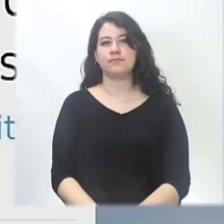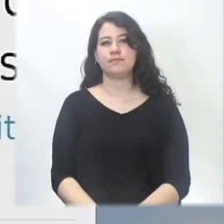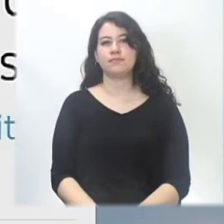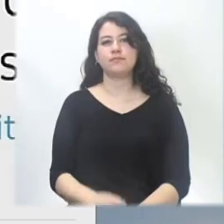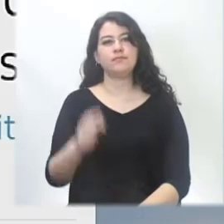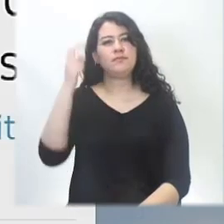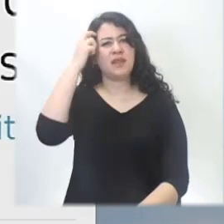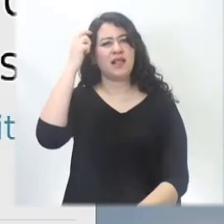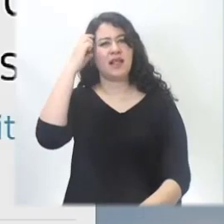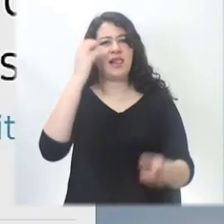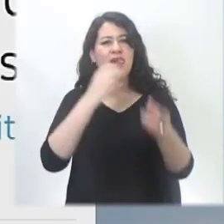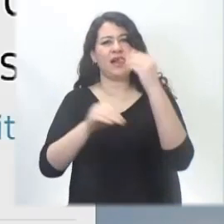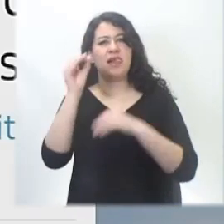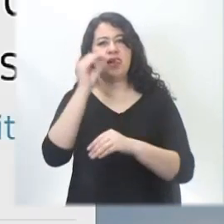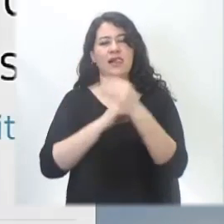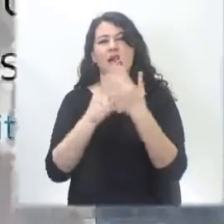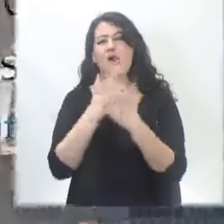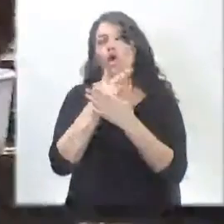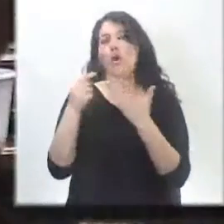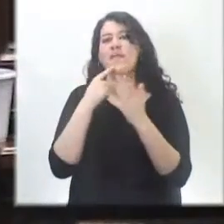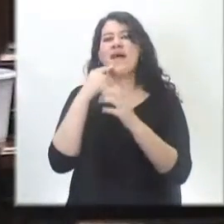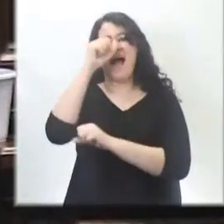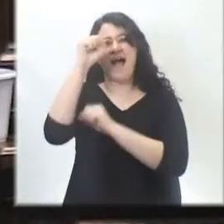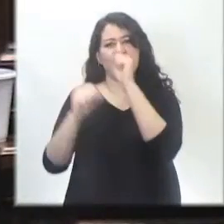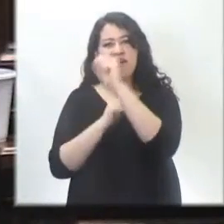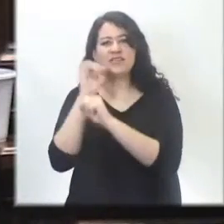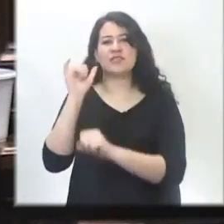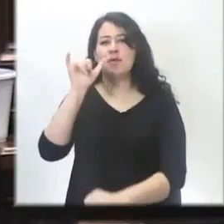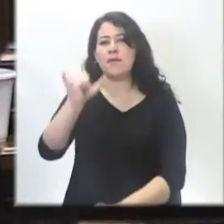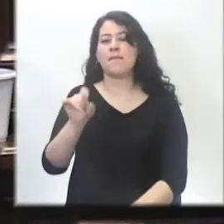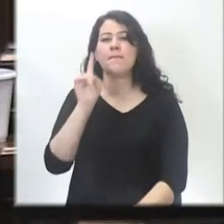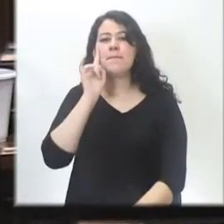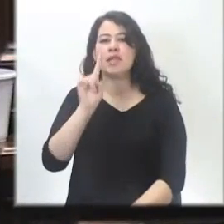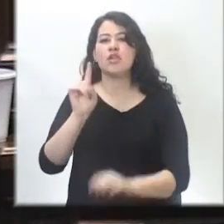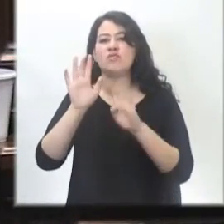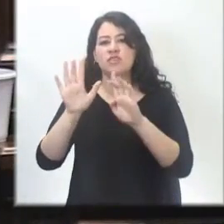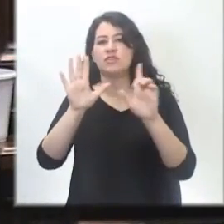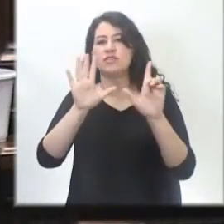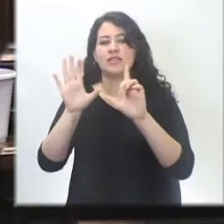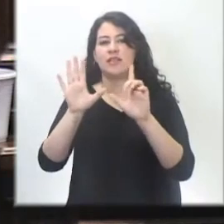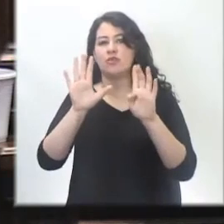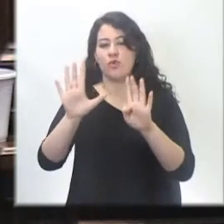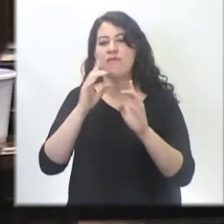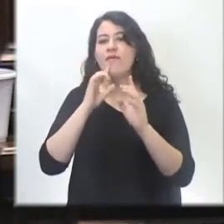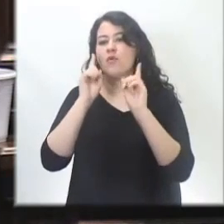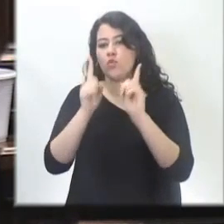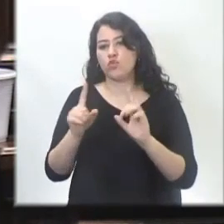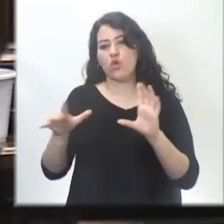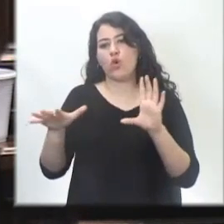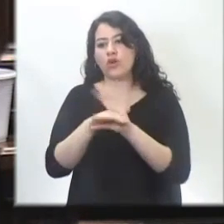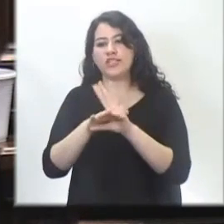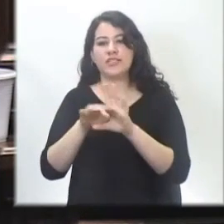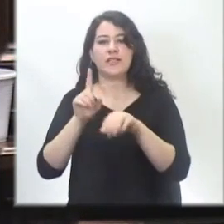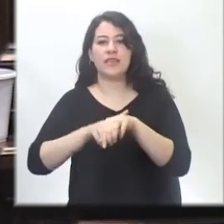Vázquez justifica compra por sus avances tecnológicos de avión de 1979 a empresario en medio del ajuste fiscal a insólito valor.